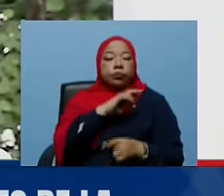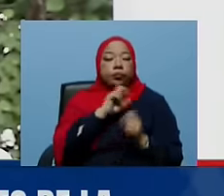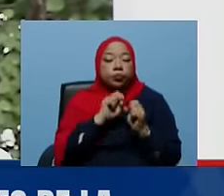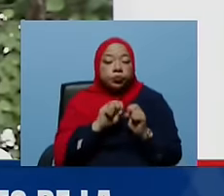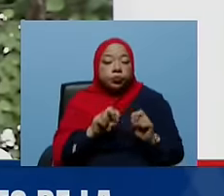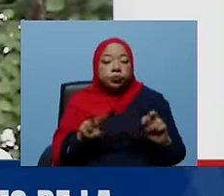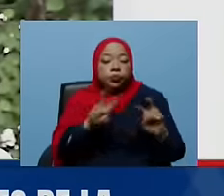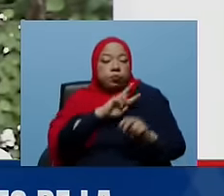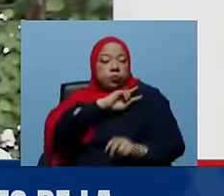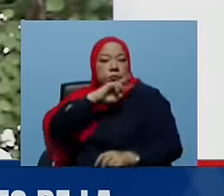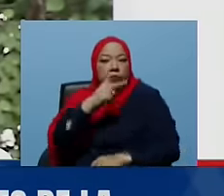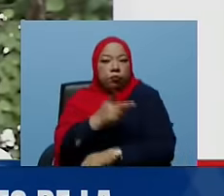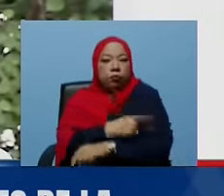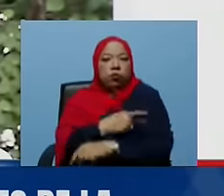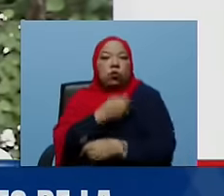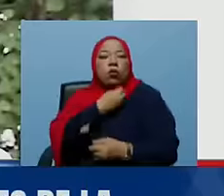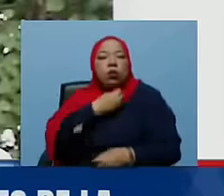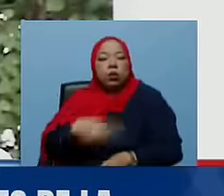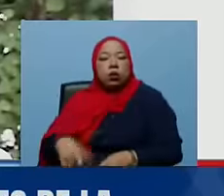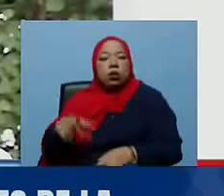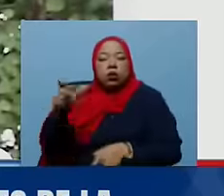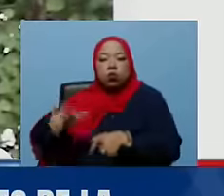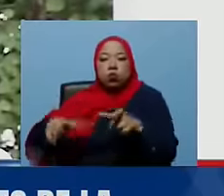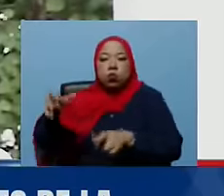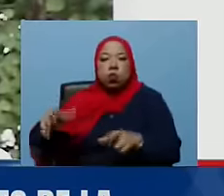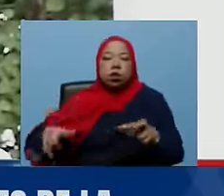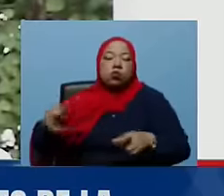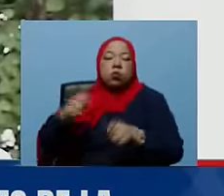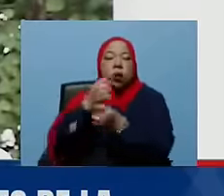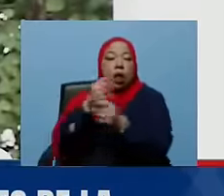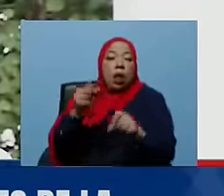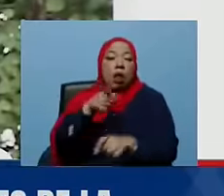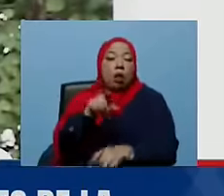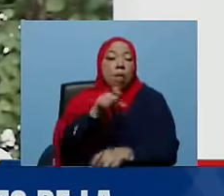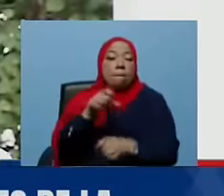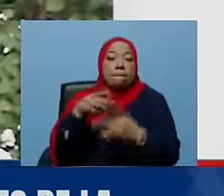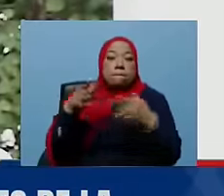valientes derrotar a grandes imperios.